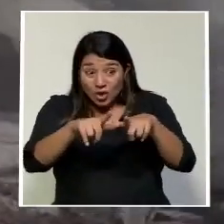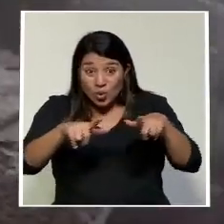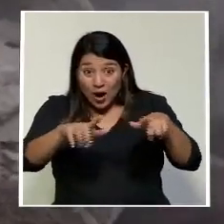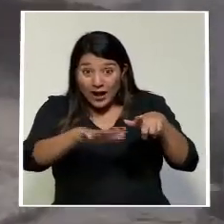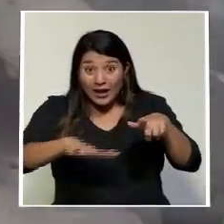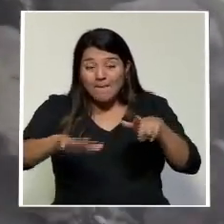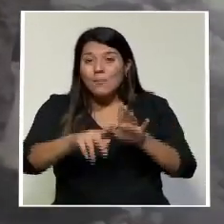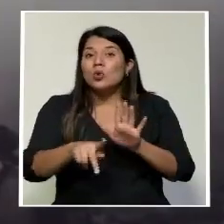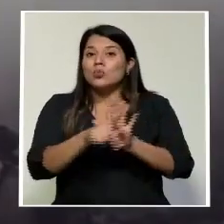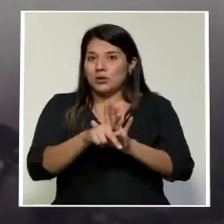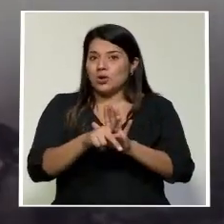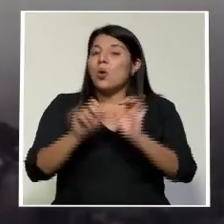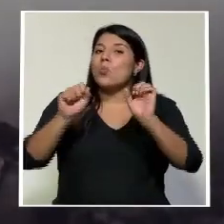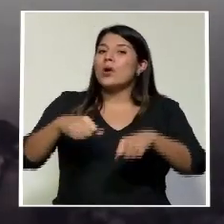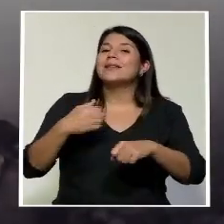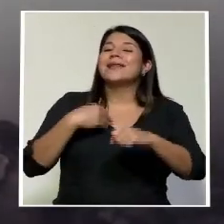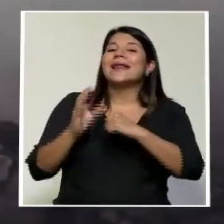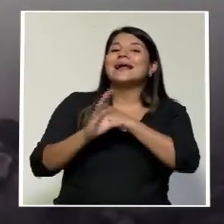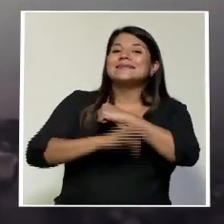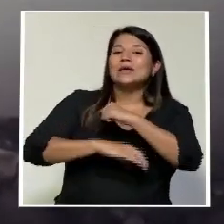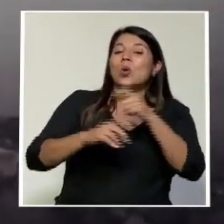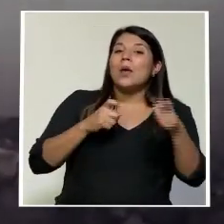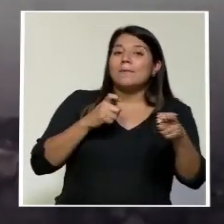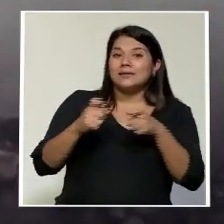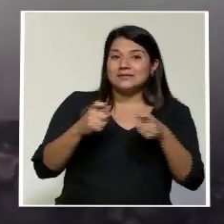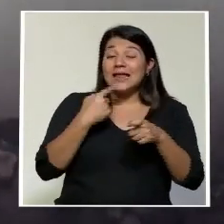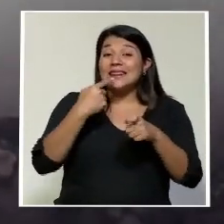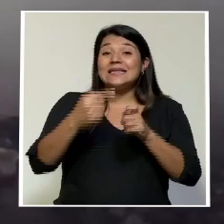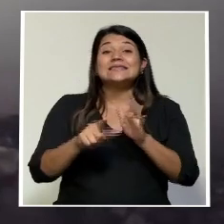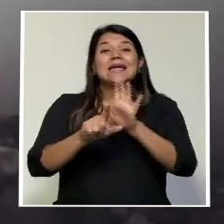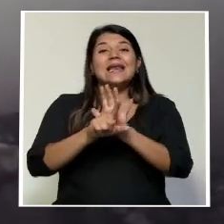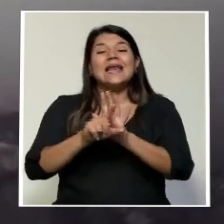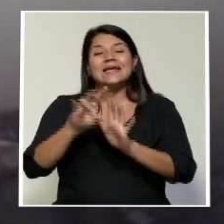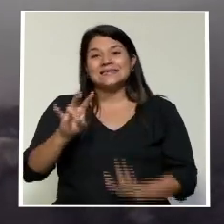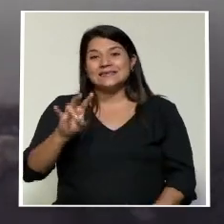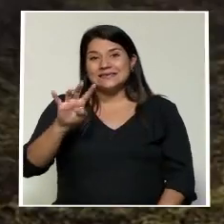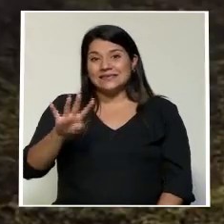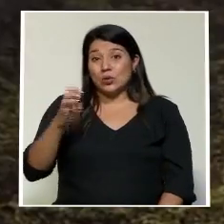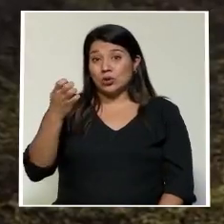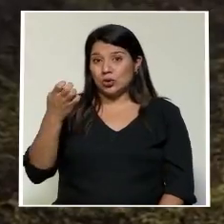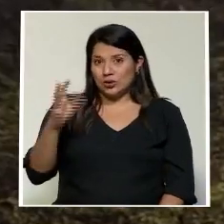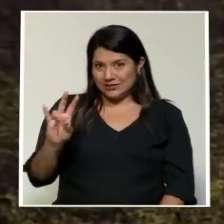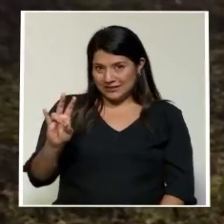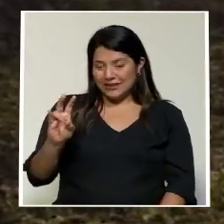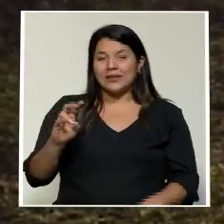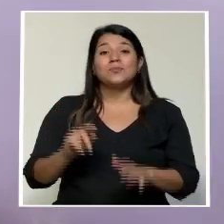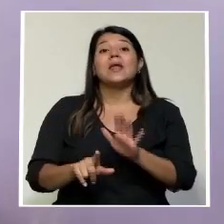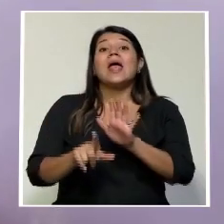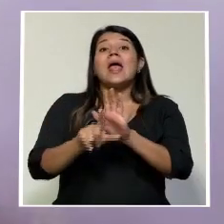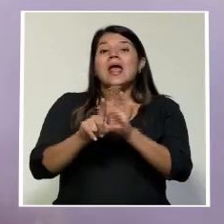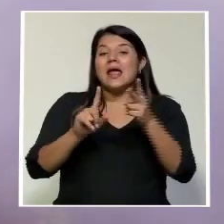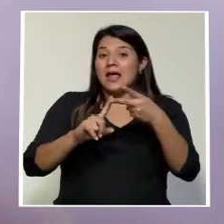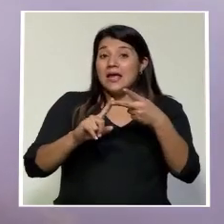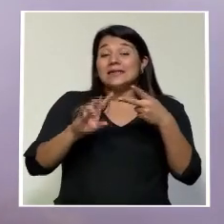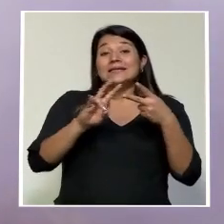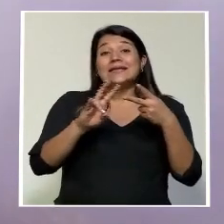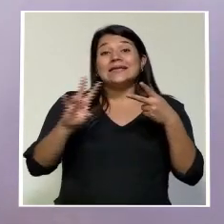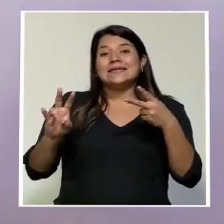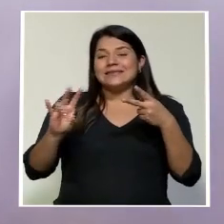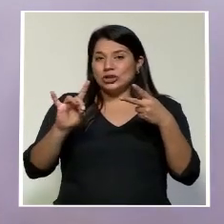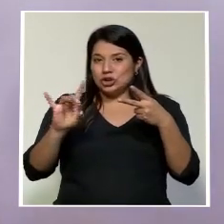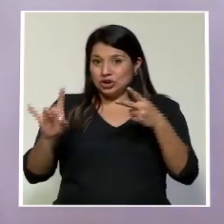son sancionadas administrativamente según la Ley 7417, la Ley de Biodiversidad 7788